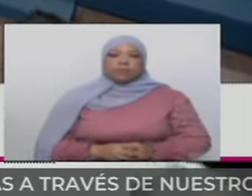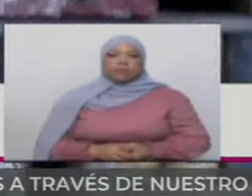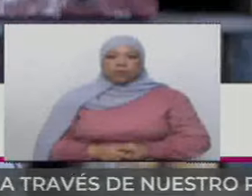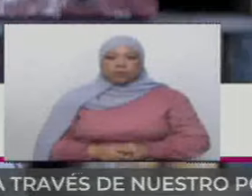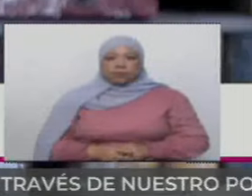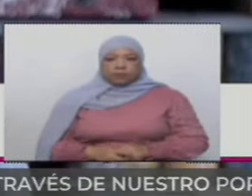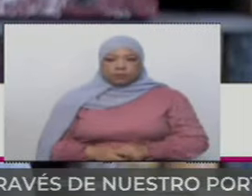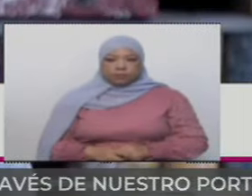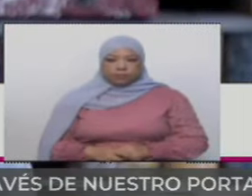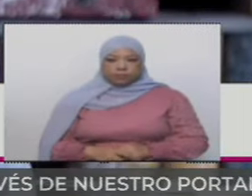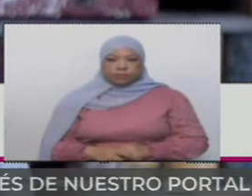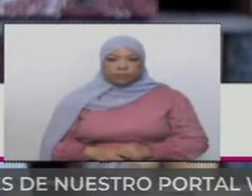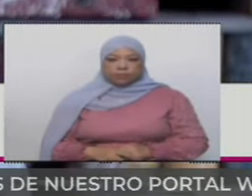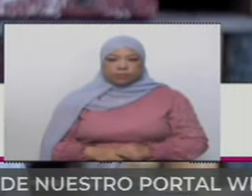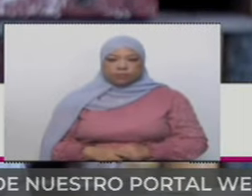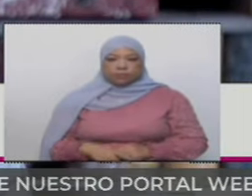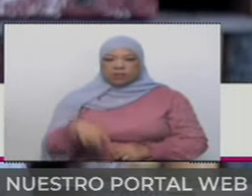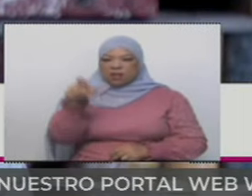este sátrapa.